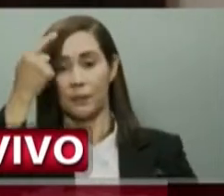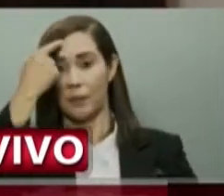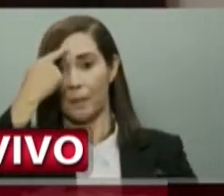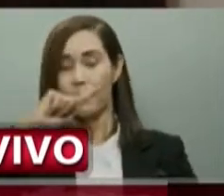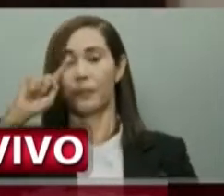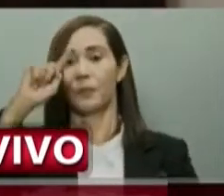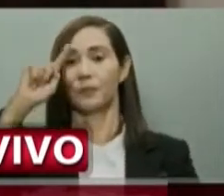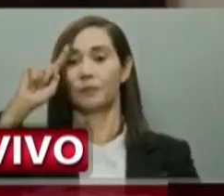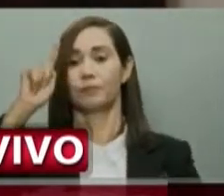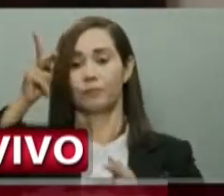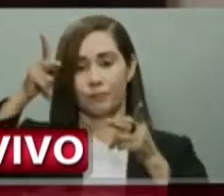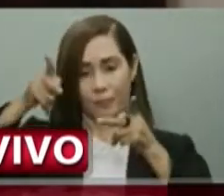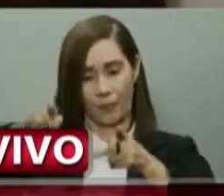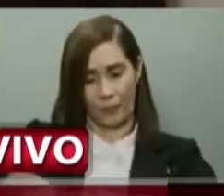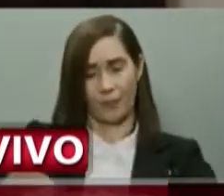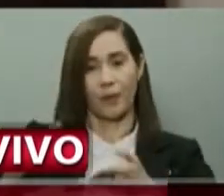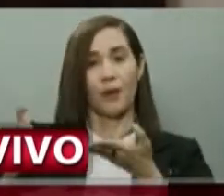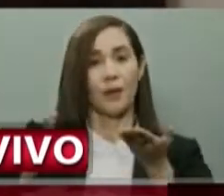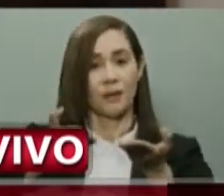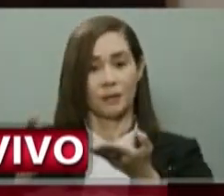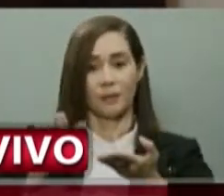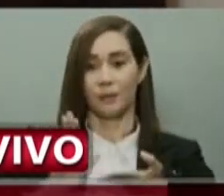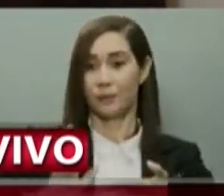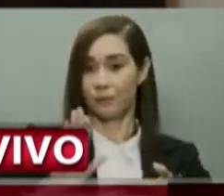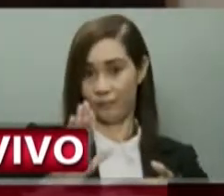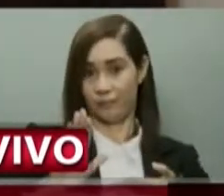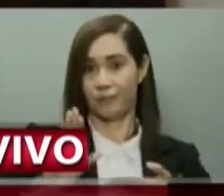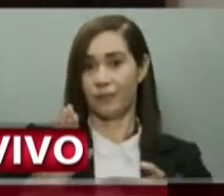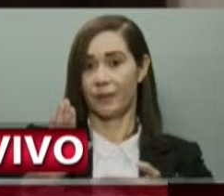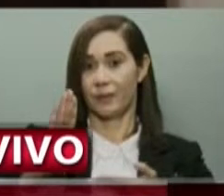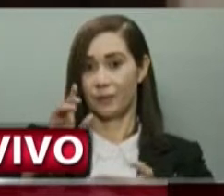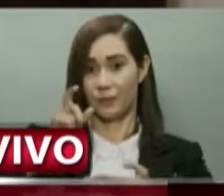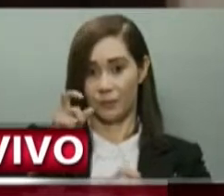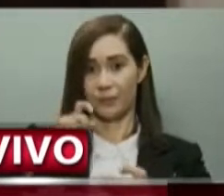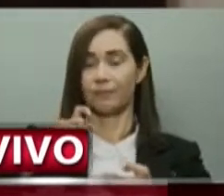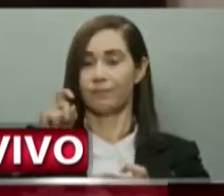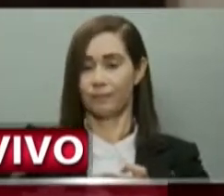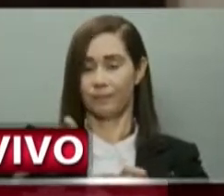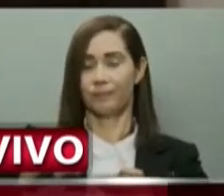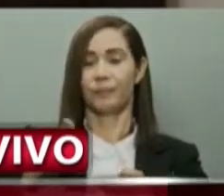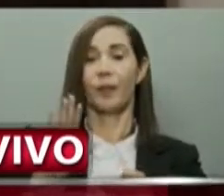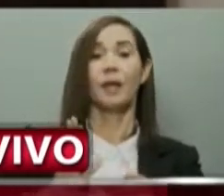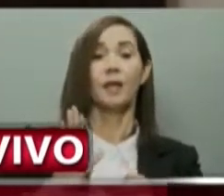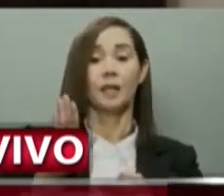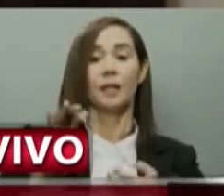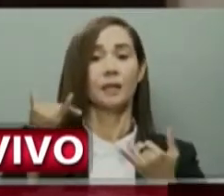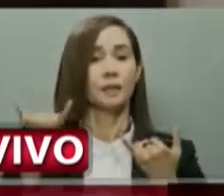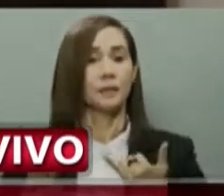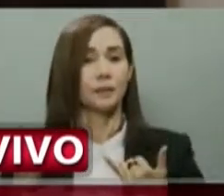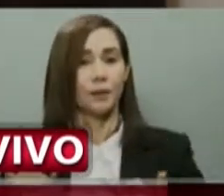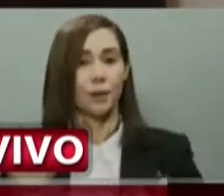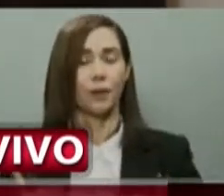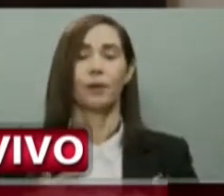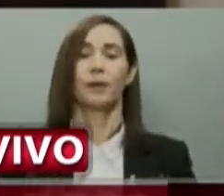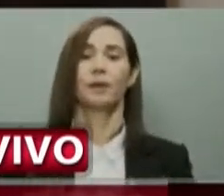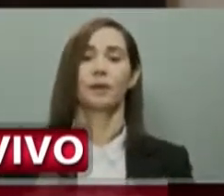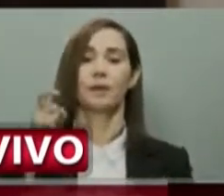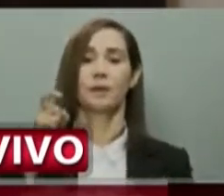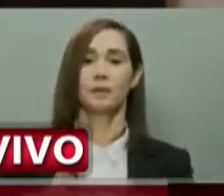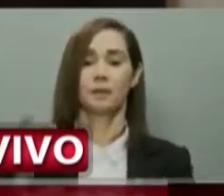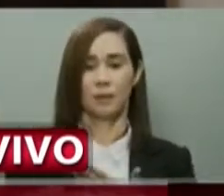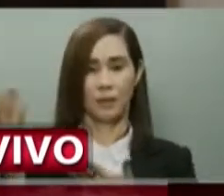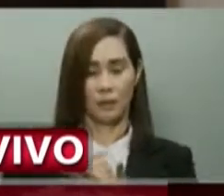gente, para el servicio de sus necesidades, de las necesidades actuales que requiere